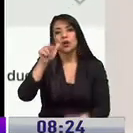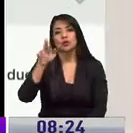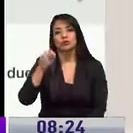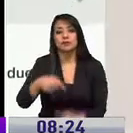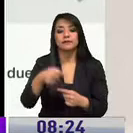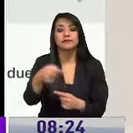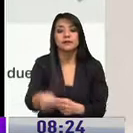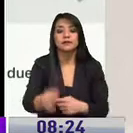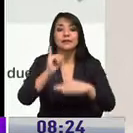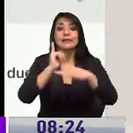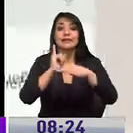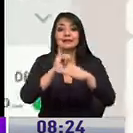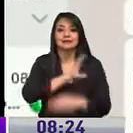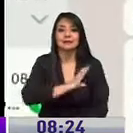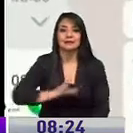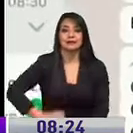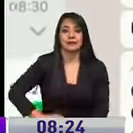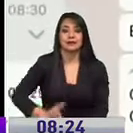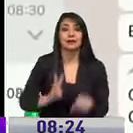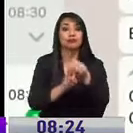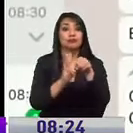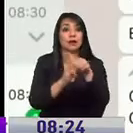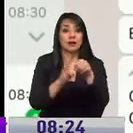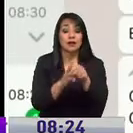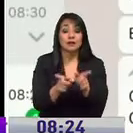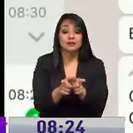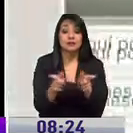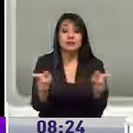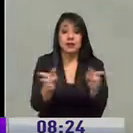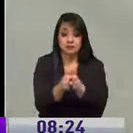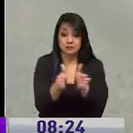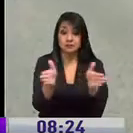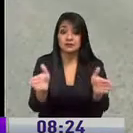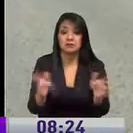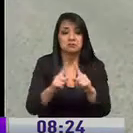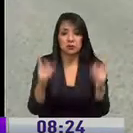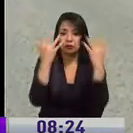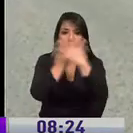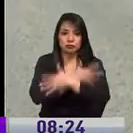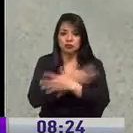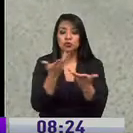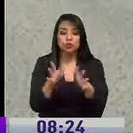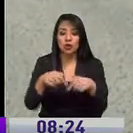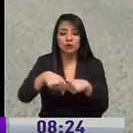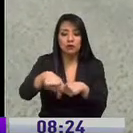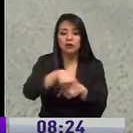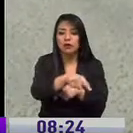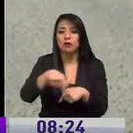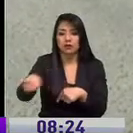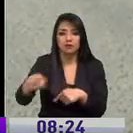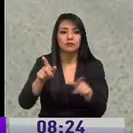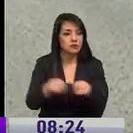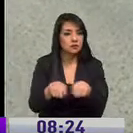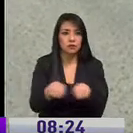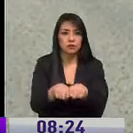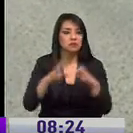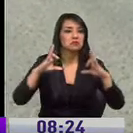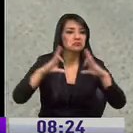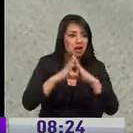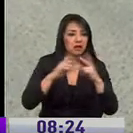la iglesia cristiana, encuentro Cumbayá. Es una Y que se confunden por falta de señalización. Claro, hay muchas zonas, tanto en Los Chillos como en